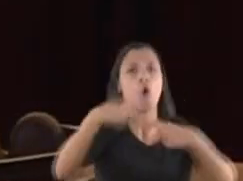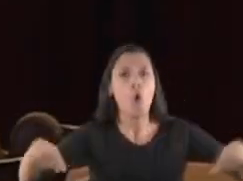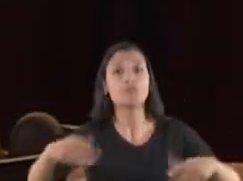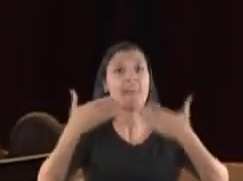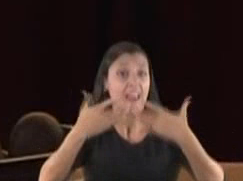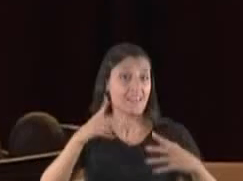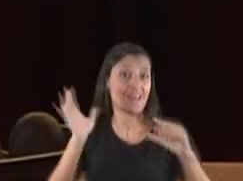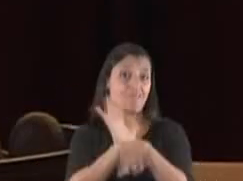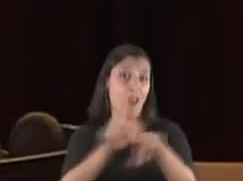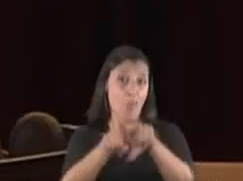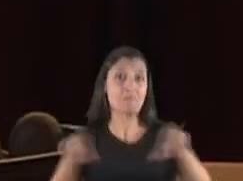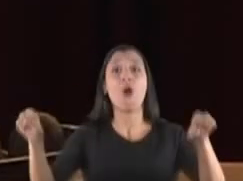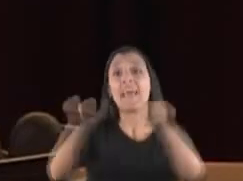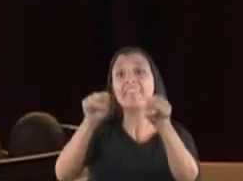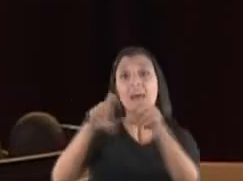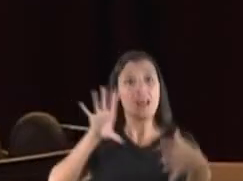norteamericanos.